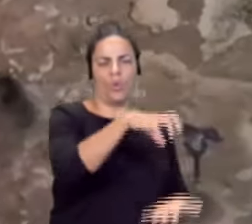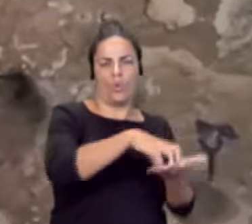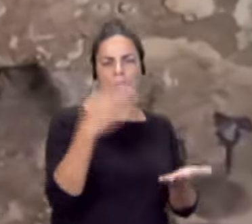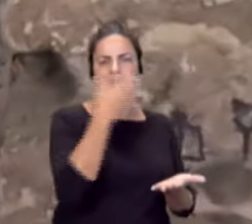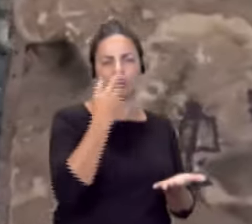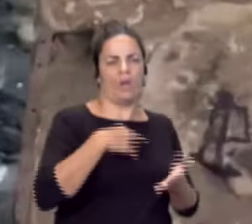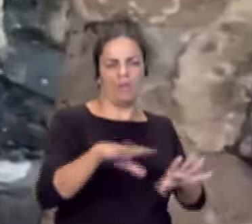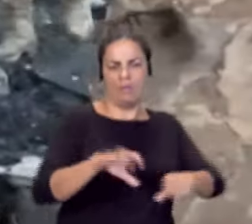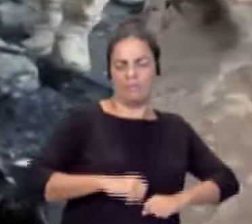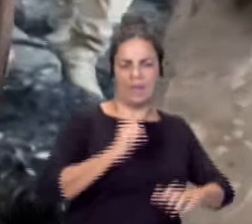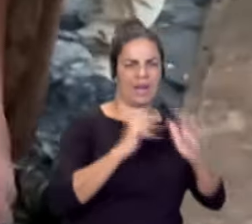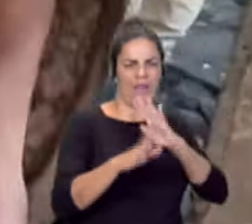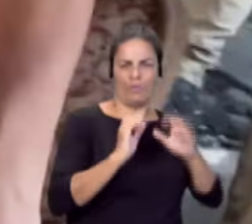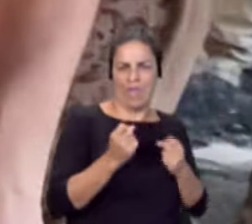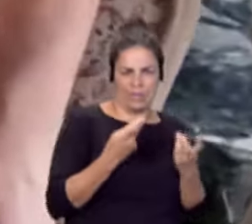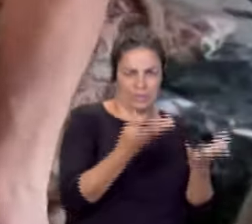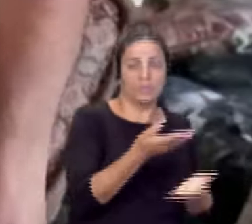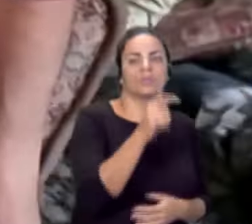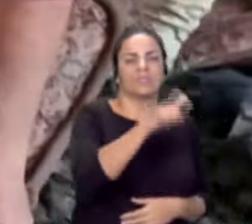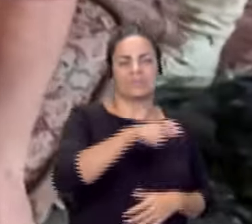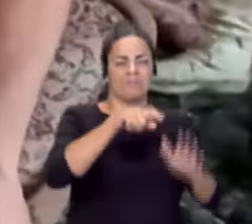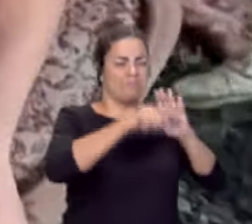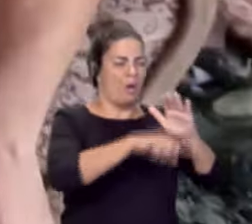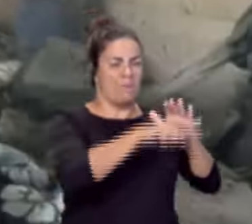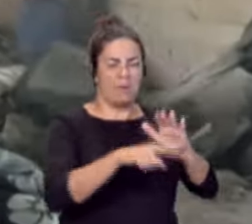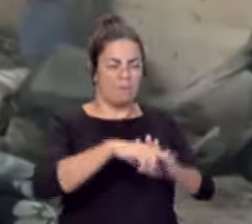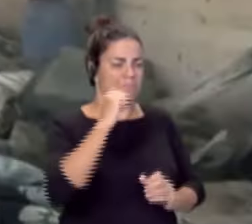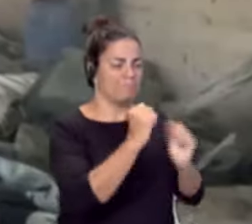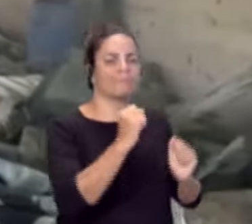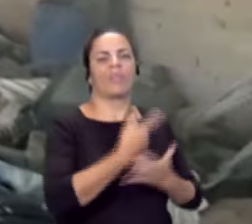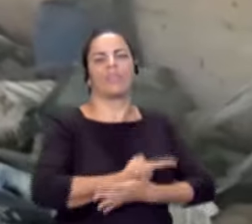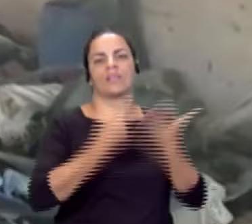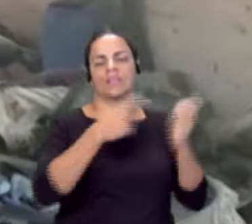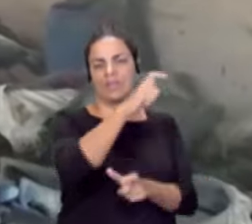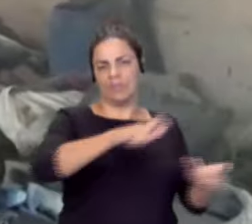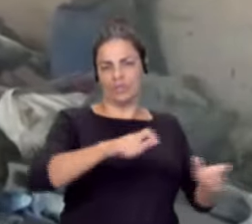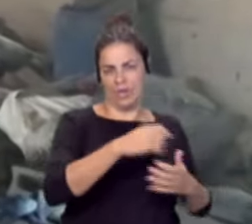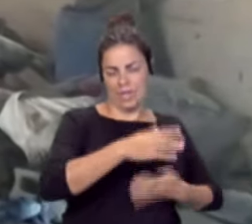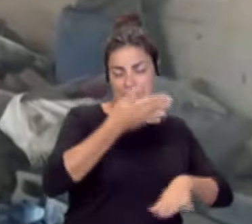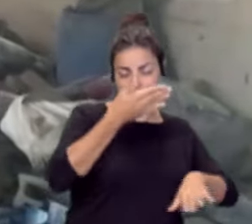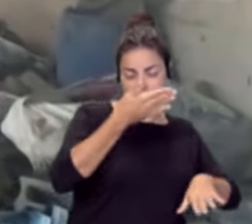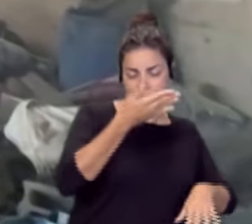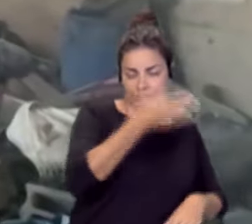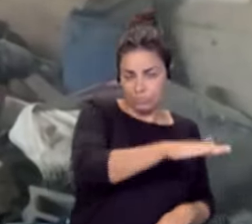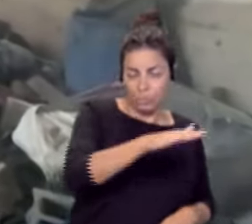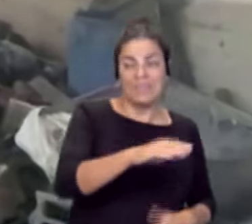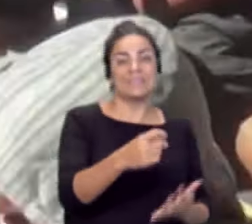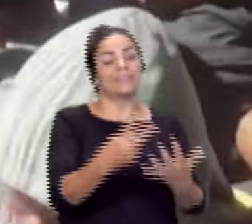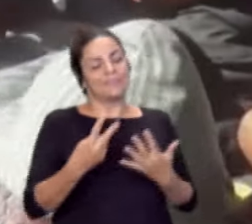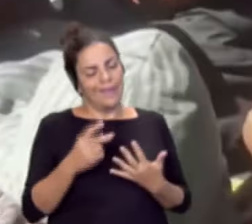de refugiados, una masacre que ha dejado a 16 fallecidos, 7 de ellos son niños.